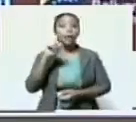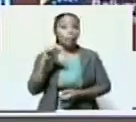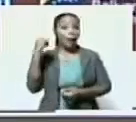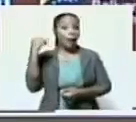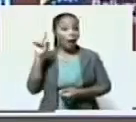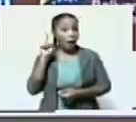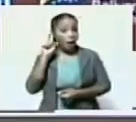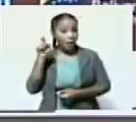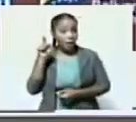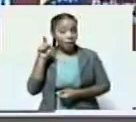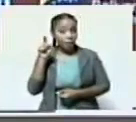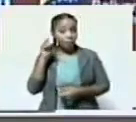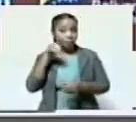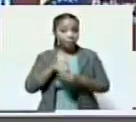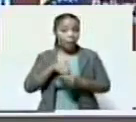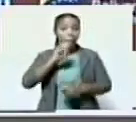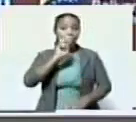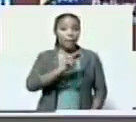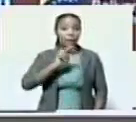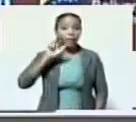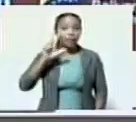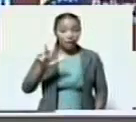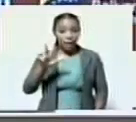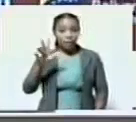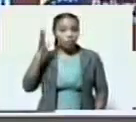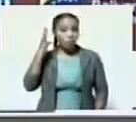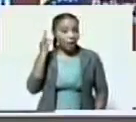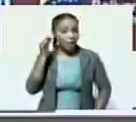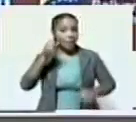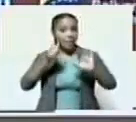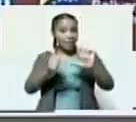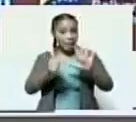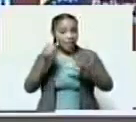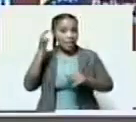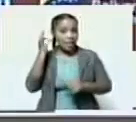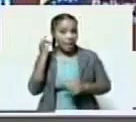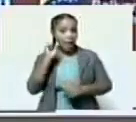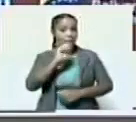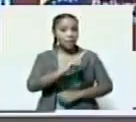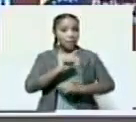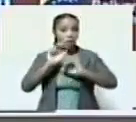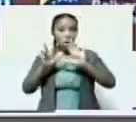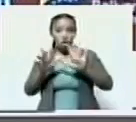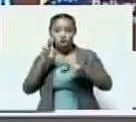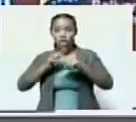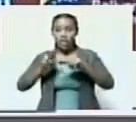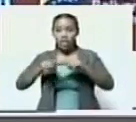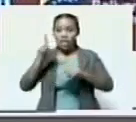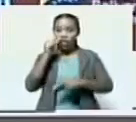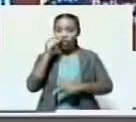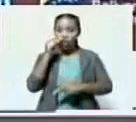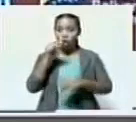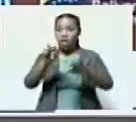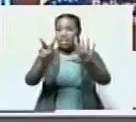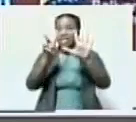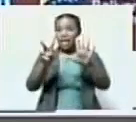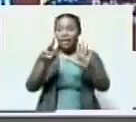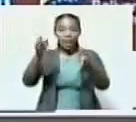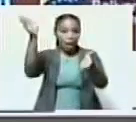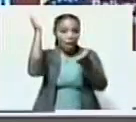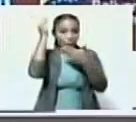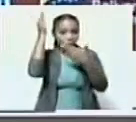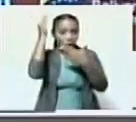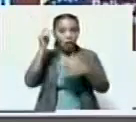bien, 23 mujeres, 6 niñas, 18 niños, 7 indígenas